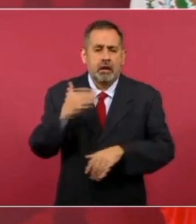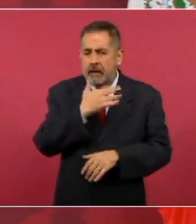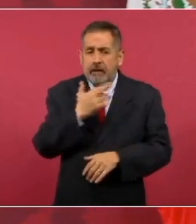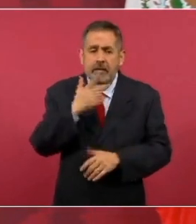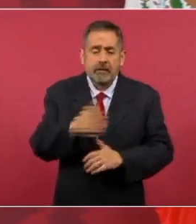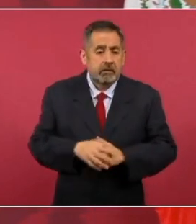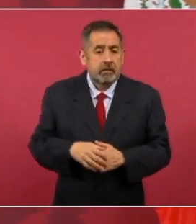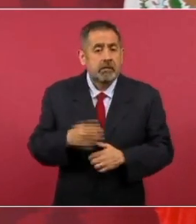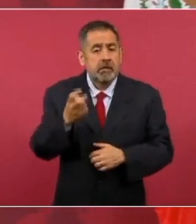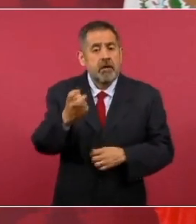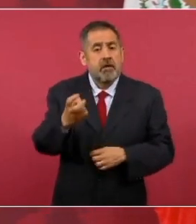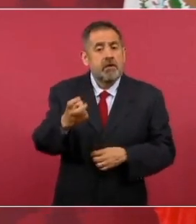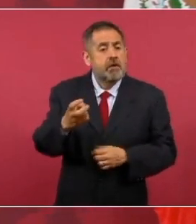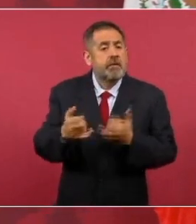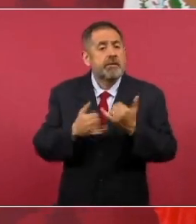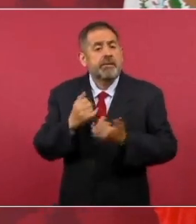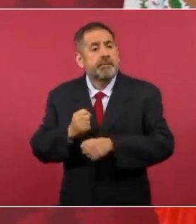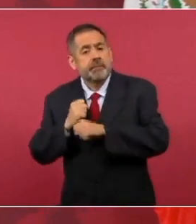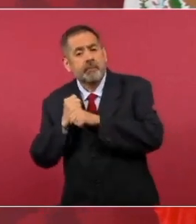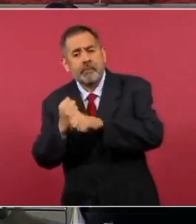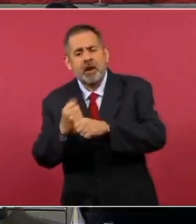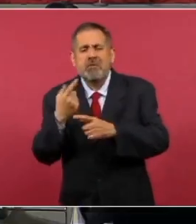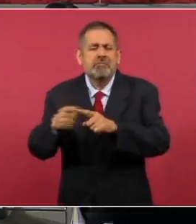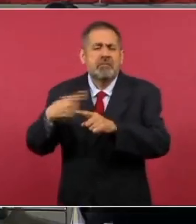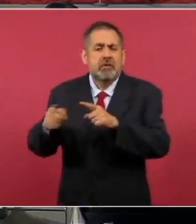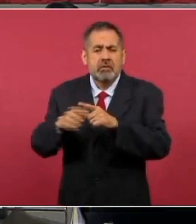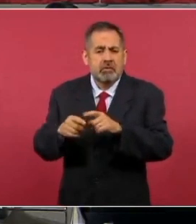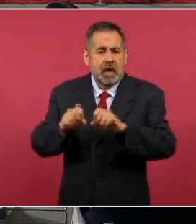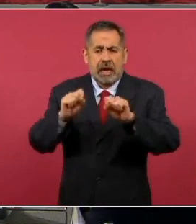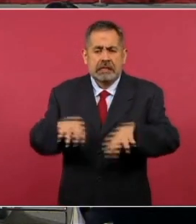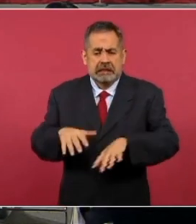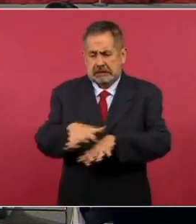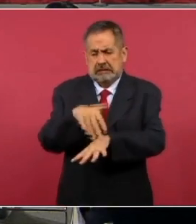así jugaba uno béisbol y todo, sin zapato.